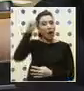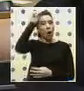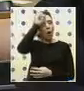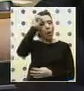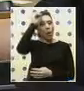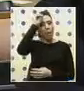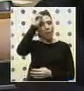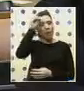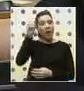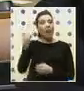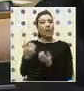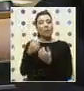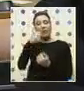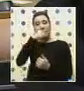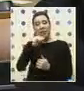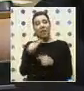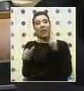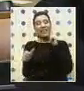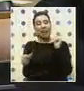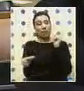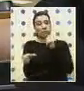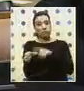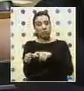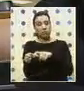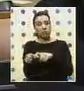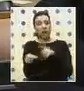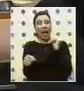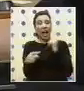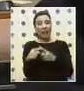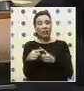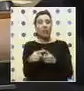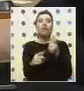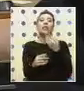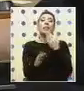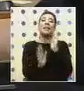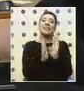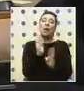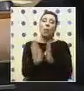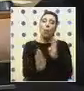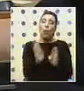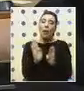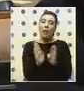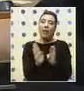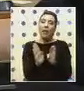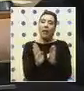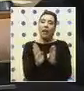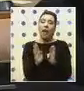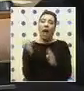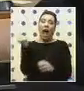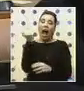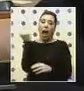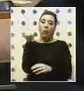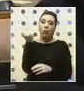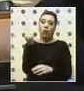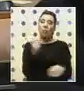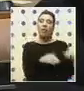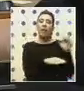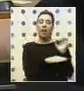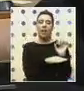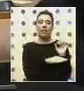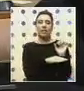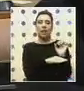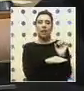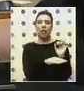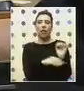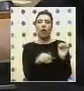opiniones de los actores privados que estén asociados, sino que se cuide y se resguarde la autonomía del Estado